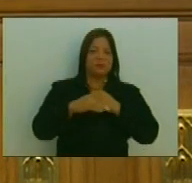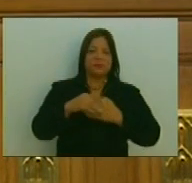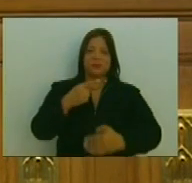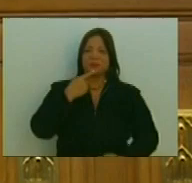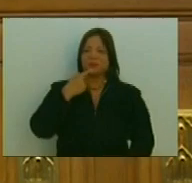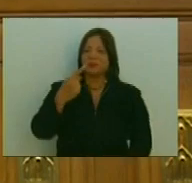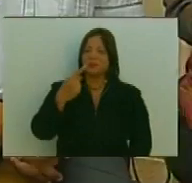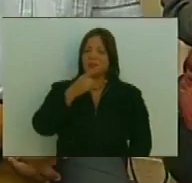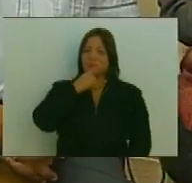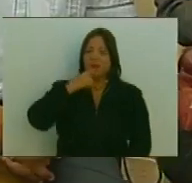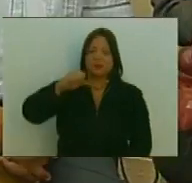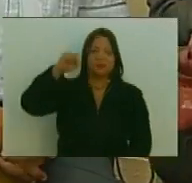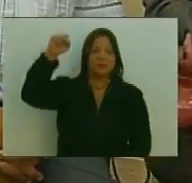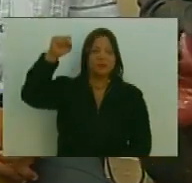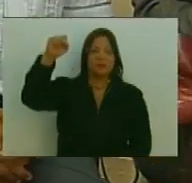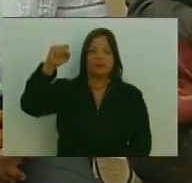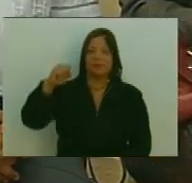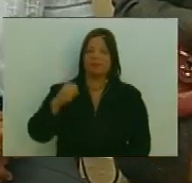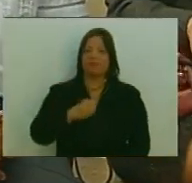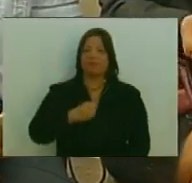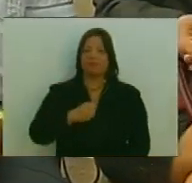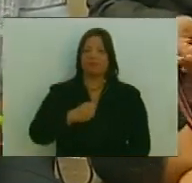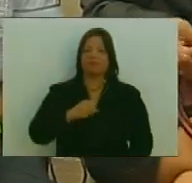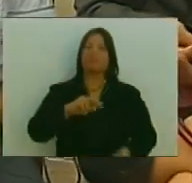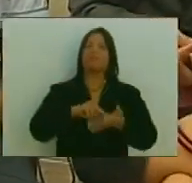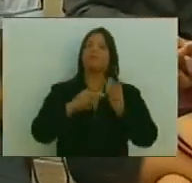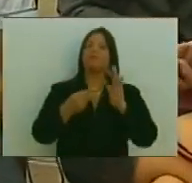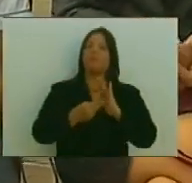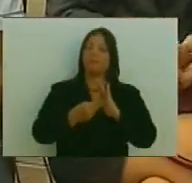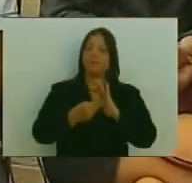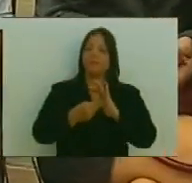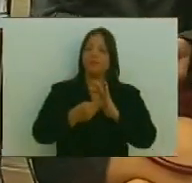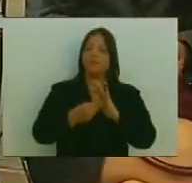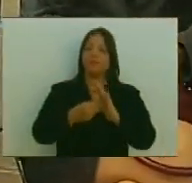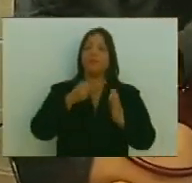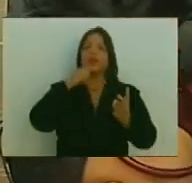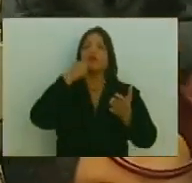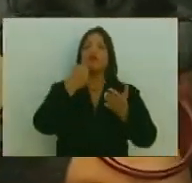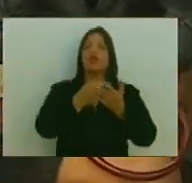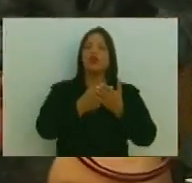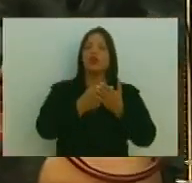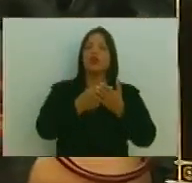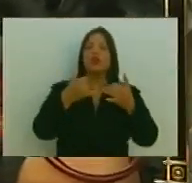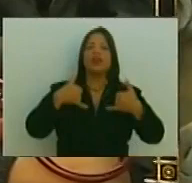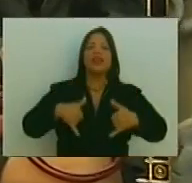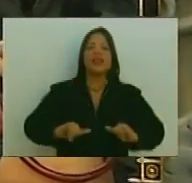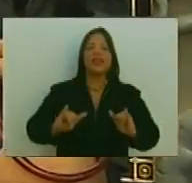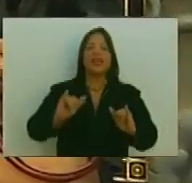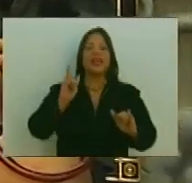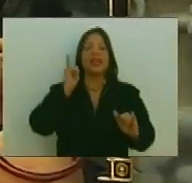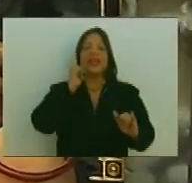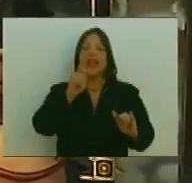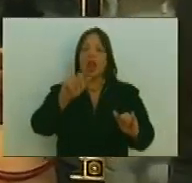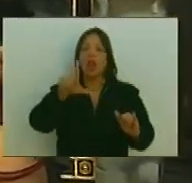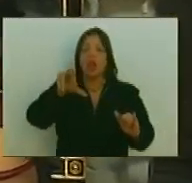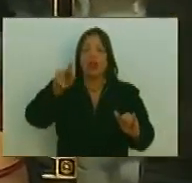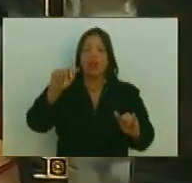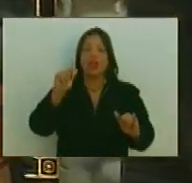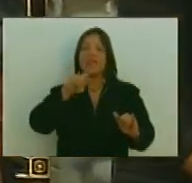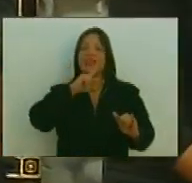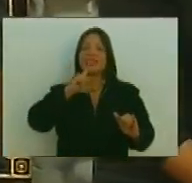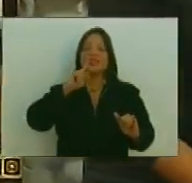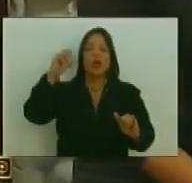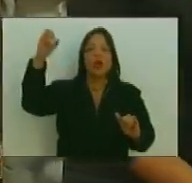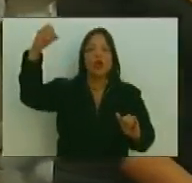nuestro comandante, pues a través de lo que estableció de los nombres de las hijas de la constituyente Ludi, pues